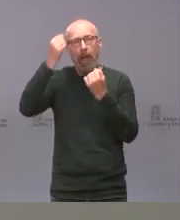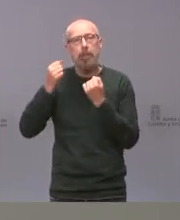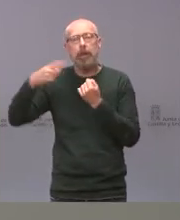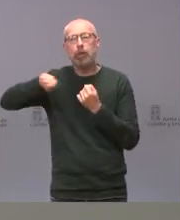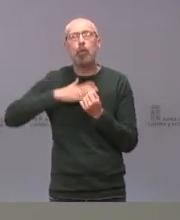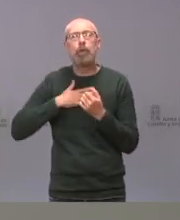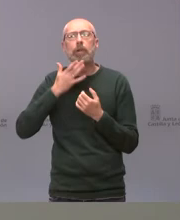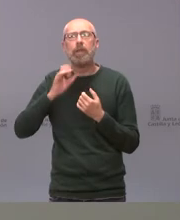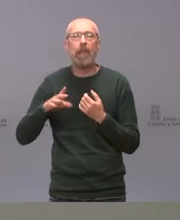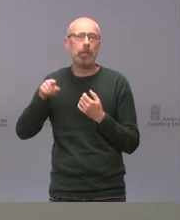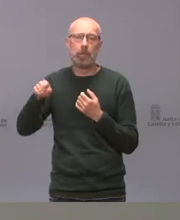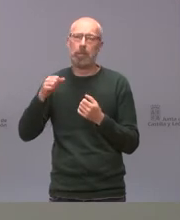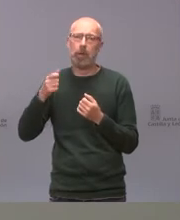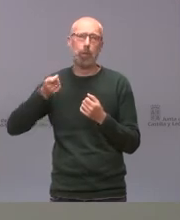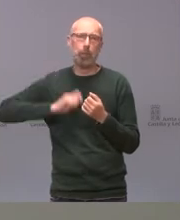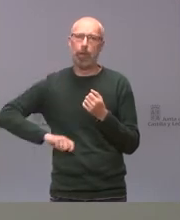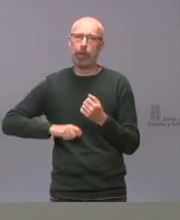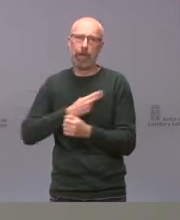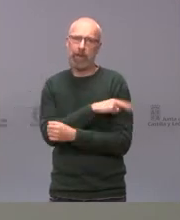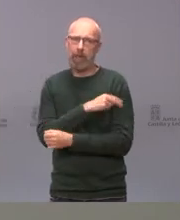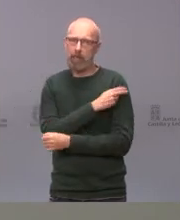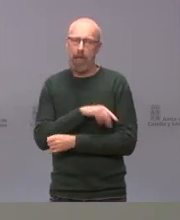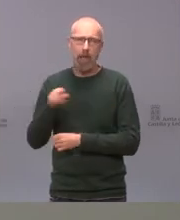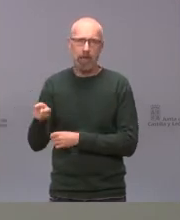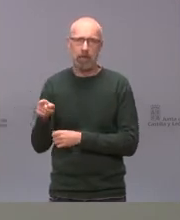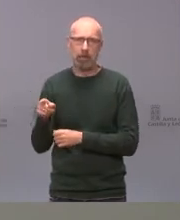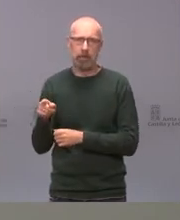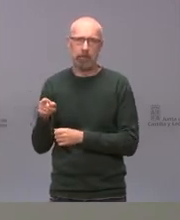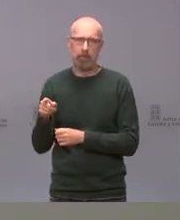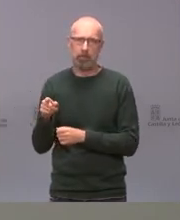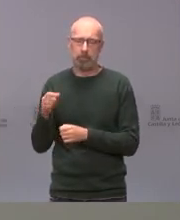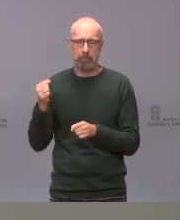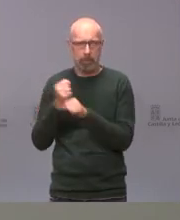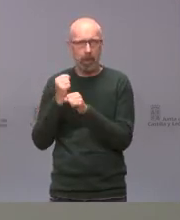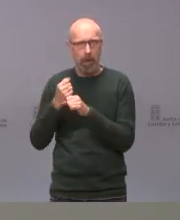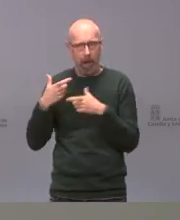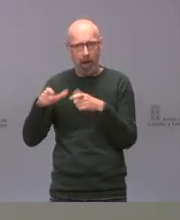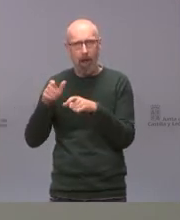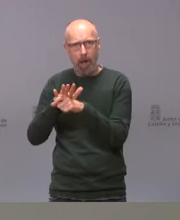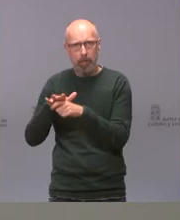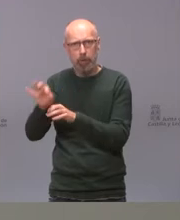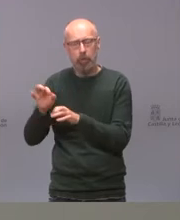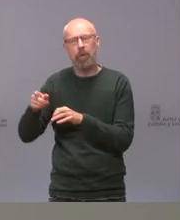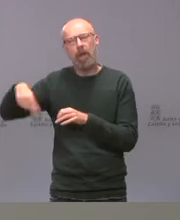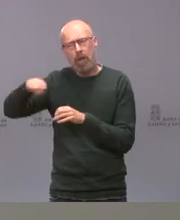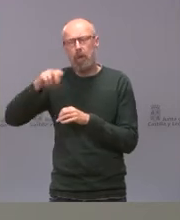son personas que proceden de nuestro medio y, como todos, están muy